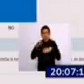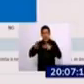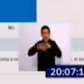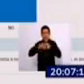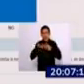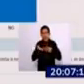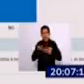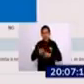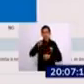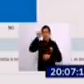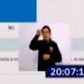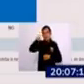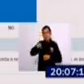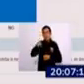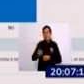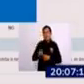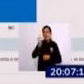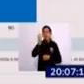Por el sí, el